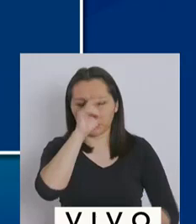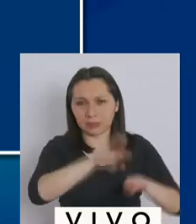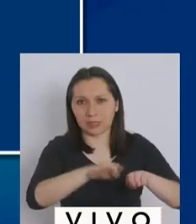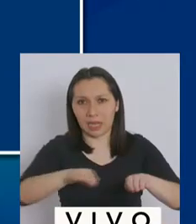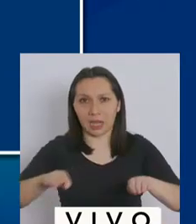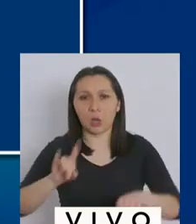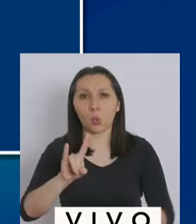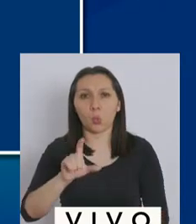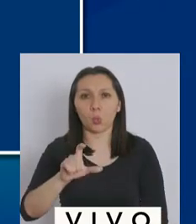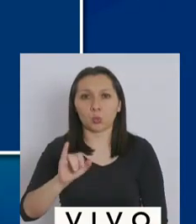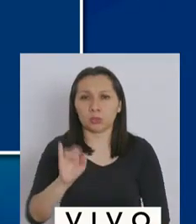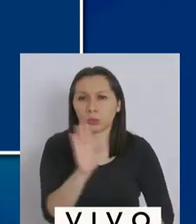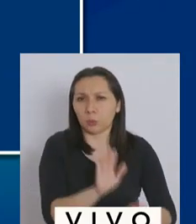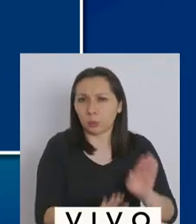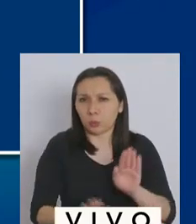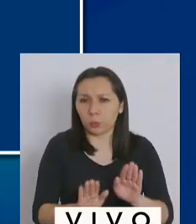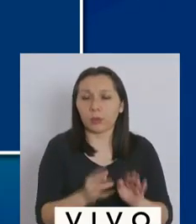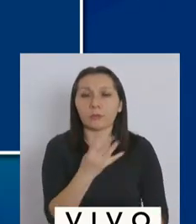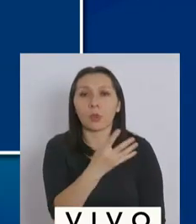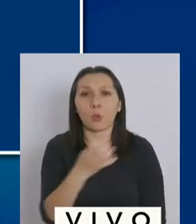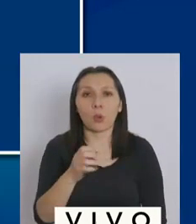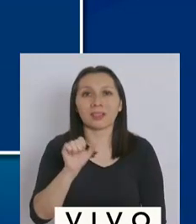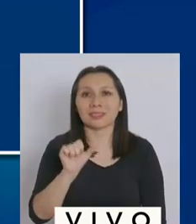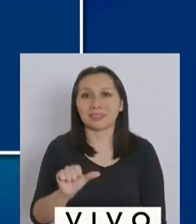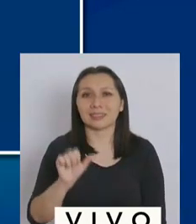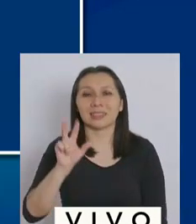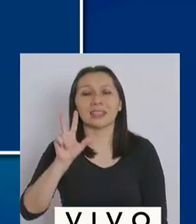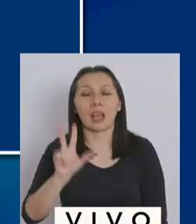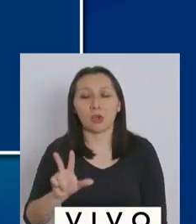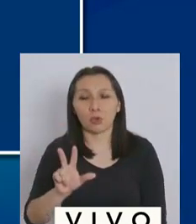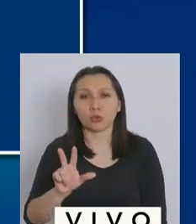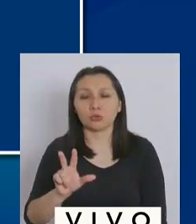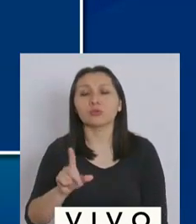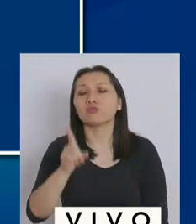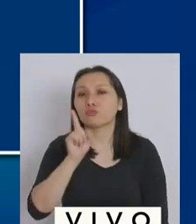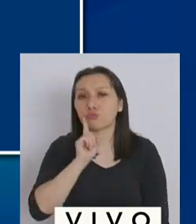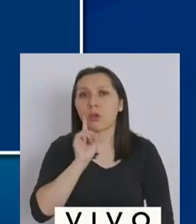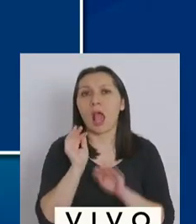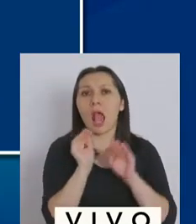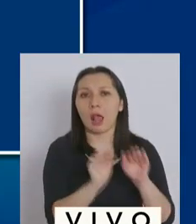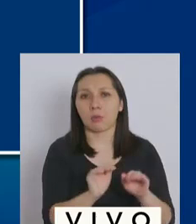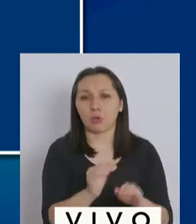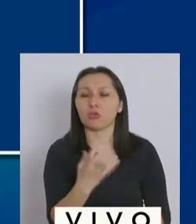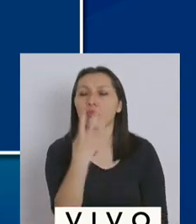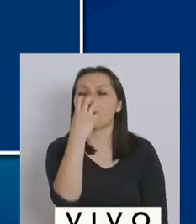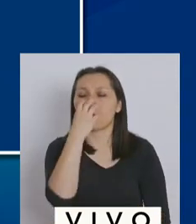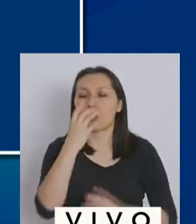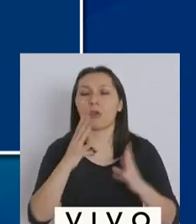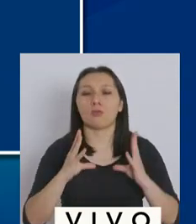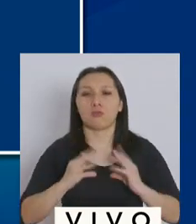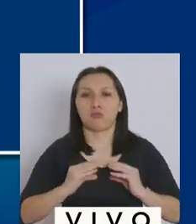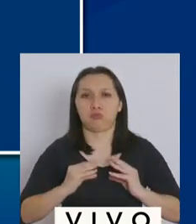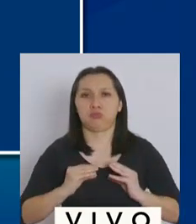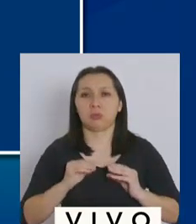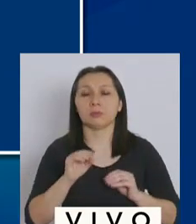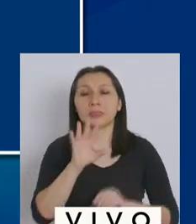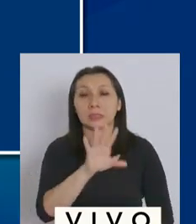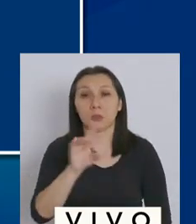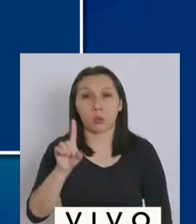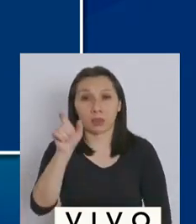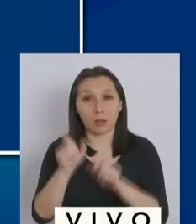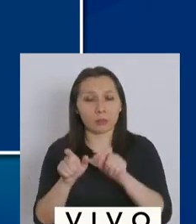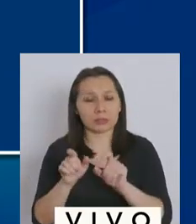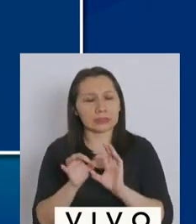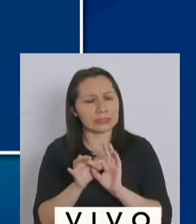unidades de cuidados intensivos y 468 están con apoyo de ventilación mecánica. 51 de